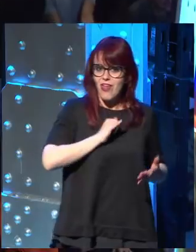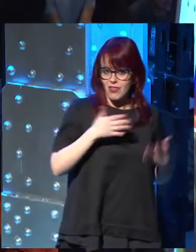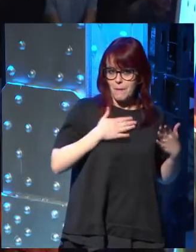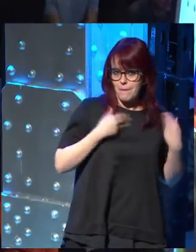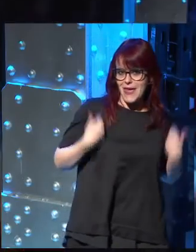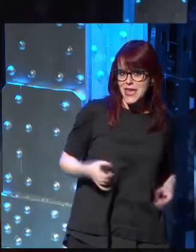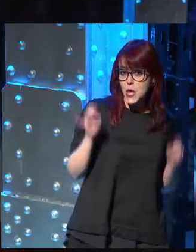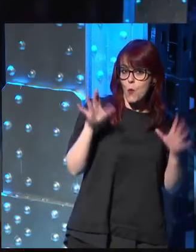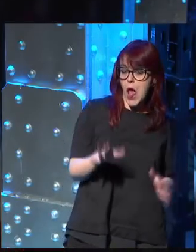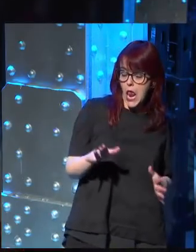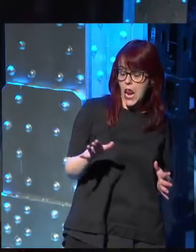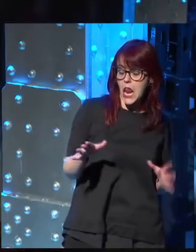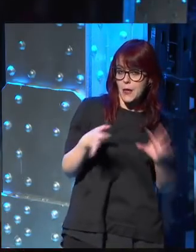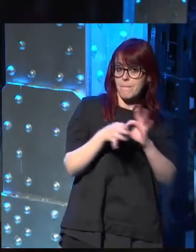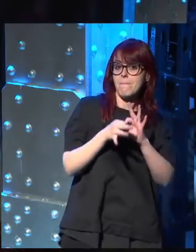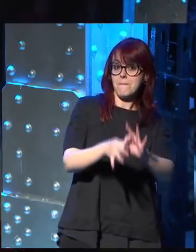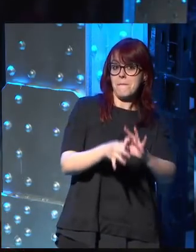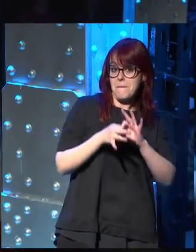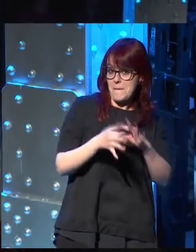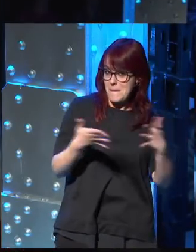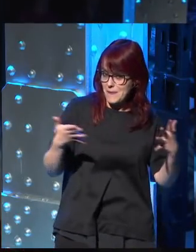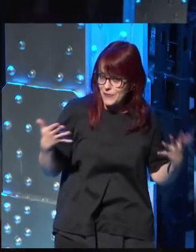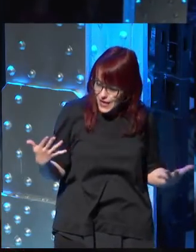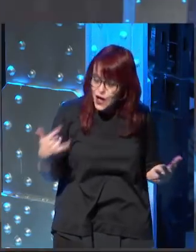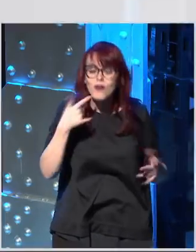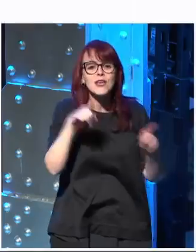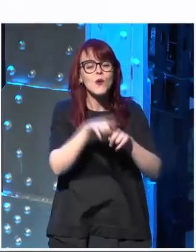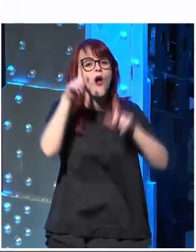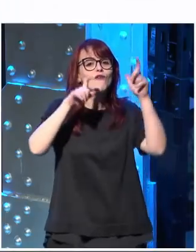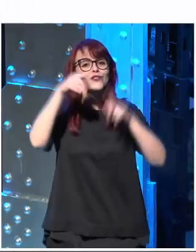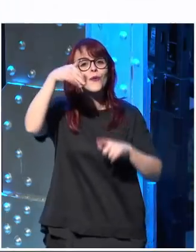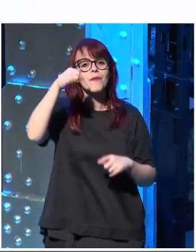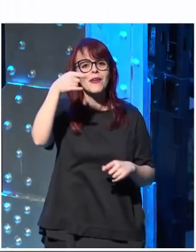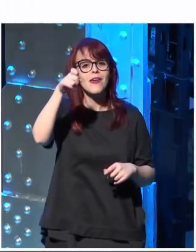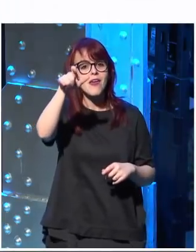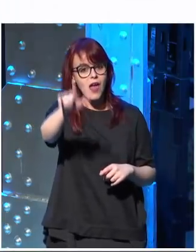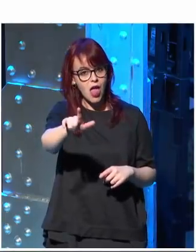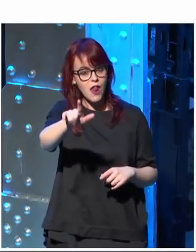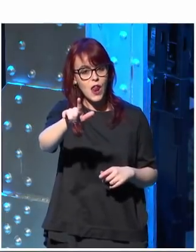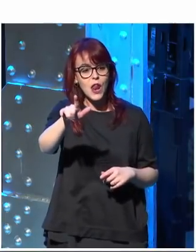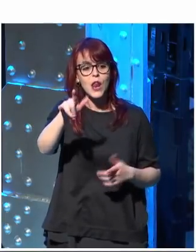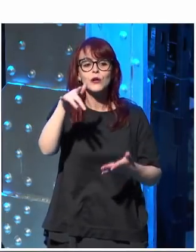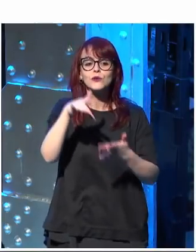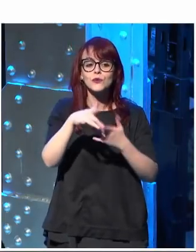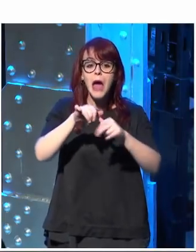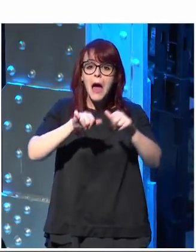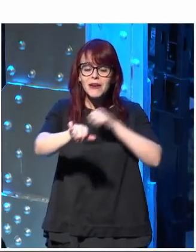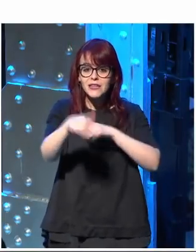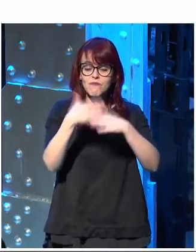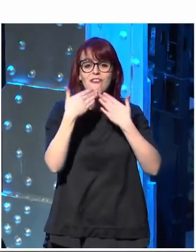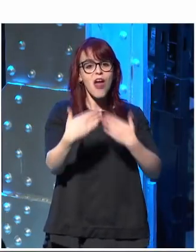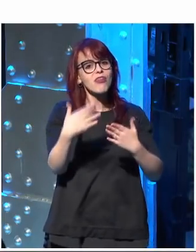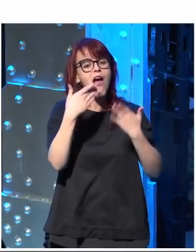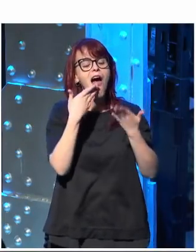¿no? Estas fotos también están tomadas por Miguel, ¿no? Que me ayudó. Él, a partir de los